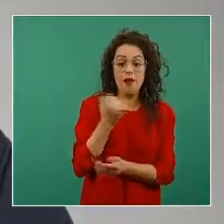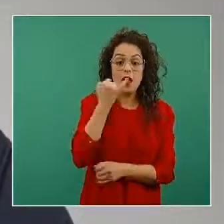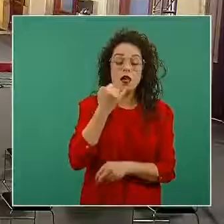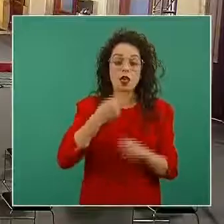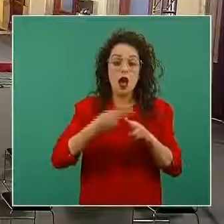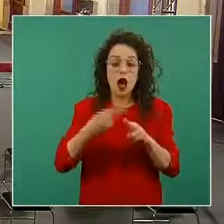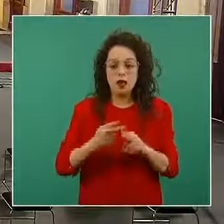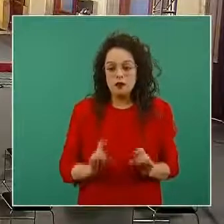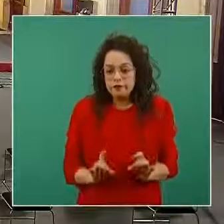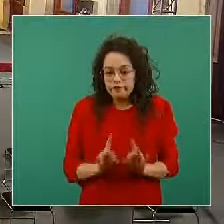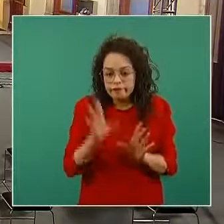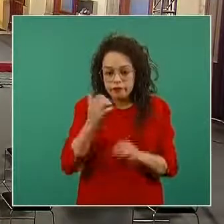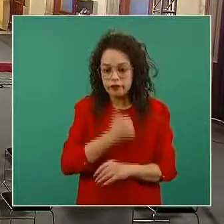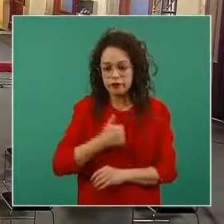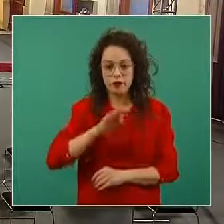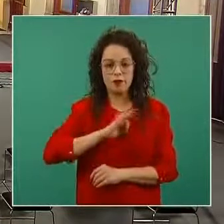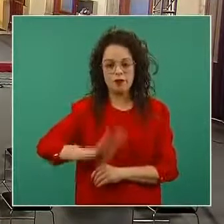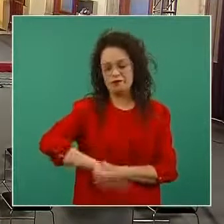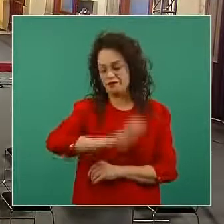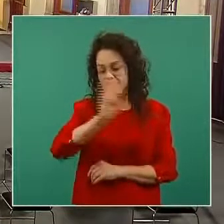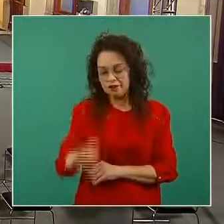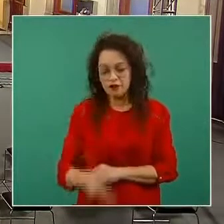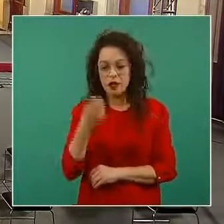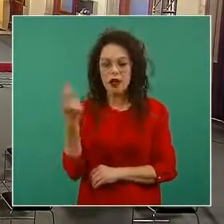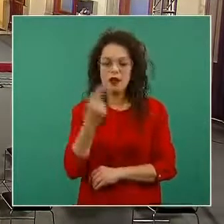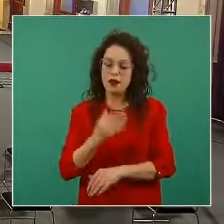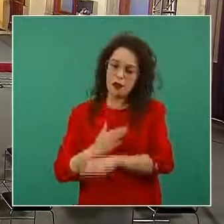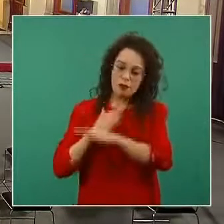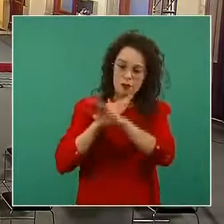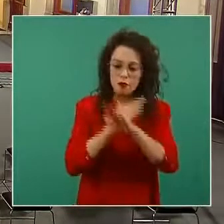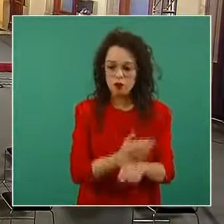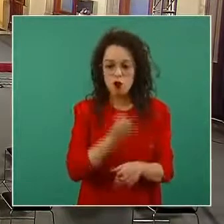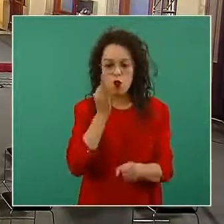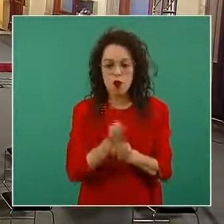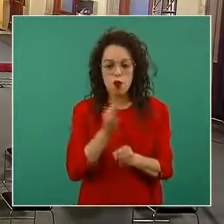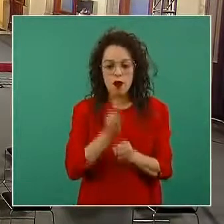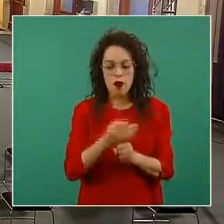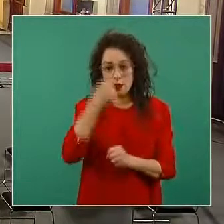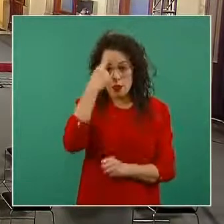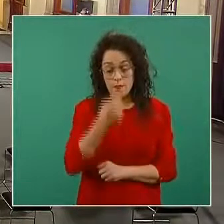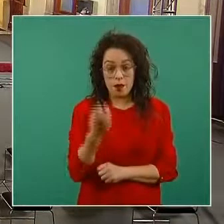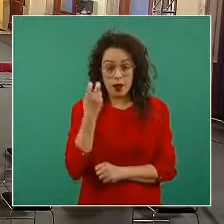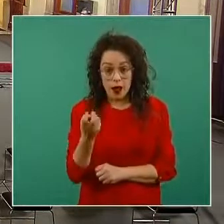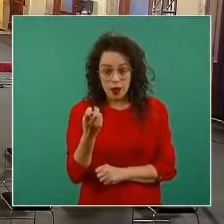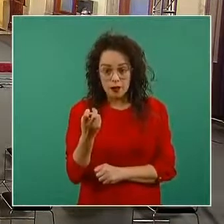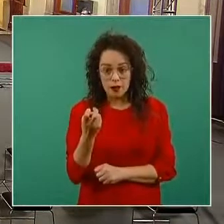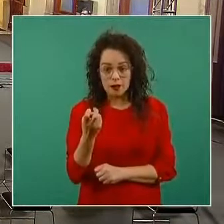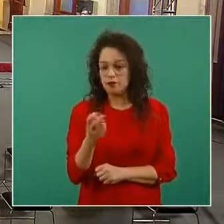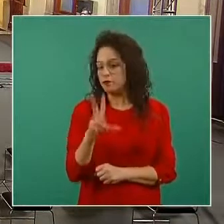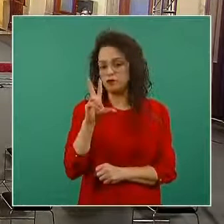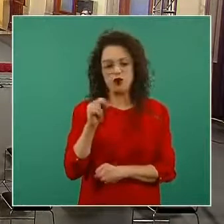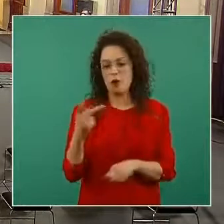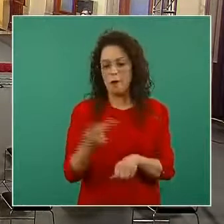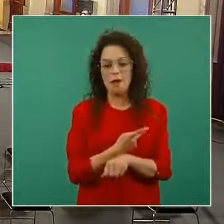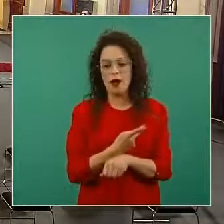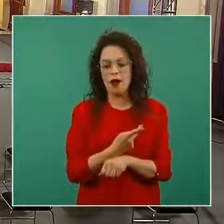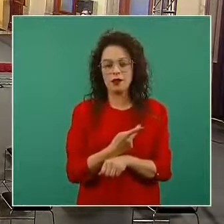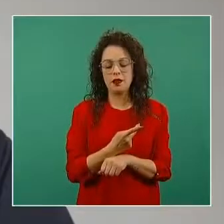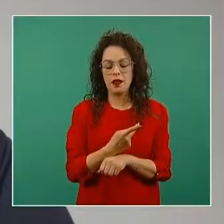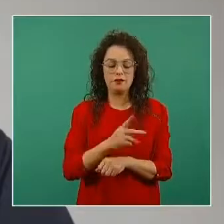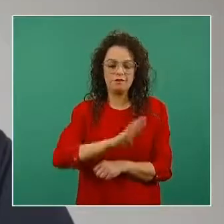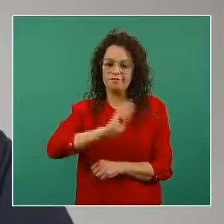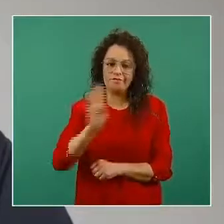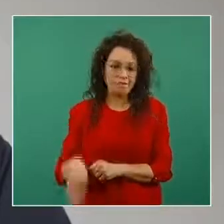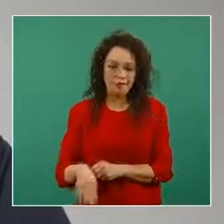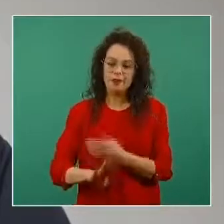porque es la población que tenemos que proteger en este momento para que ese desenlace fatal no ocurra. Pero en la medida que